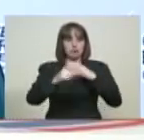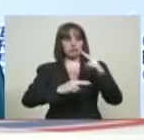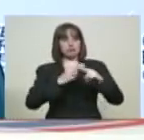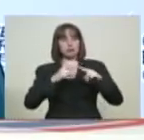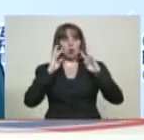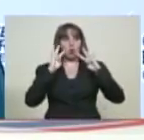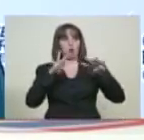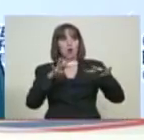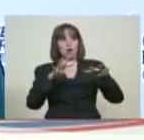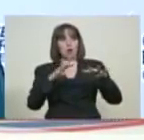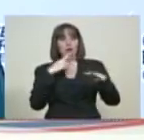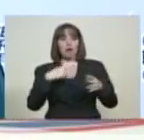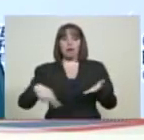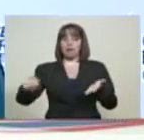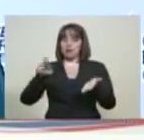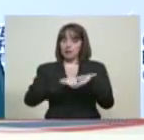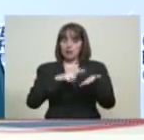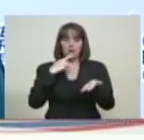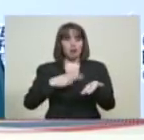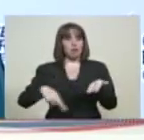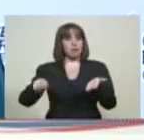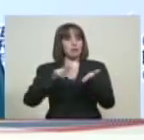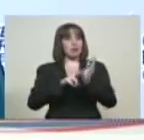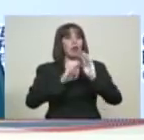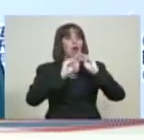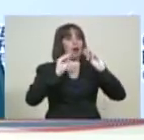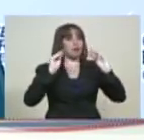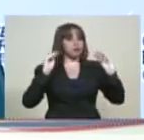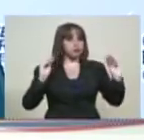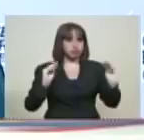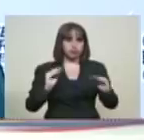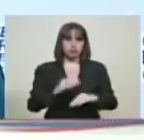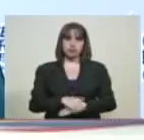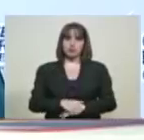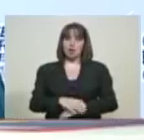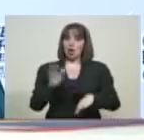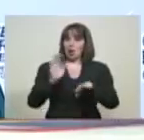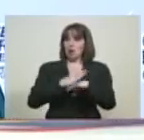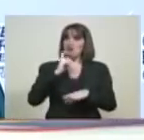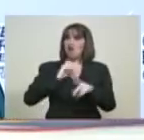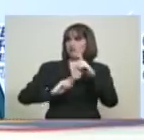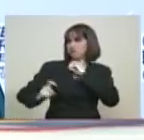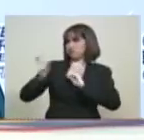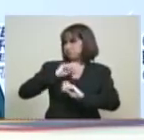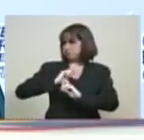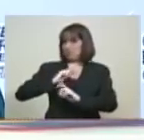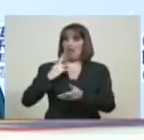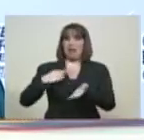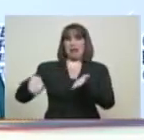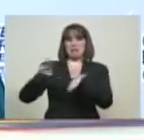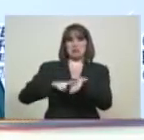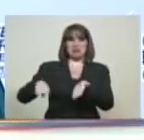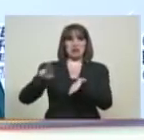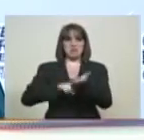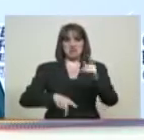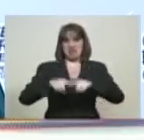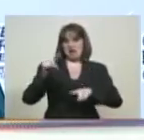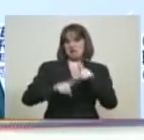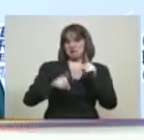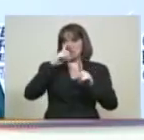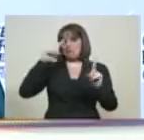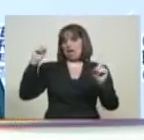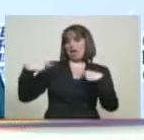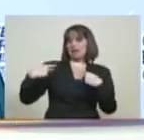repetirlo y repetirlo decirlo porque los enemigos de la patria repiten todos los días sus